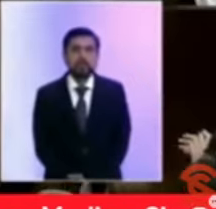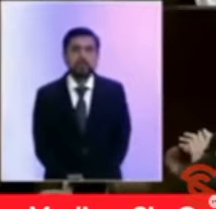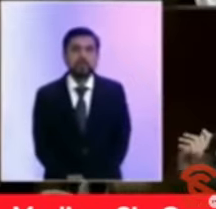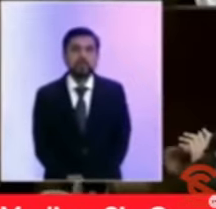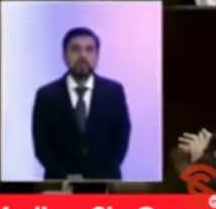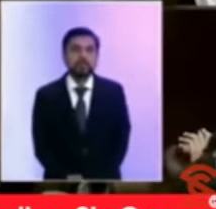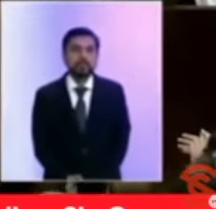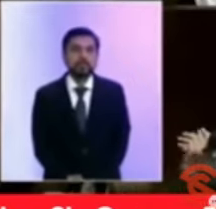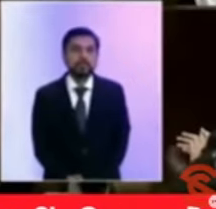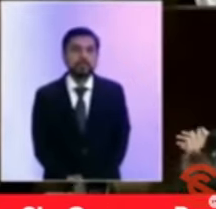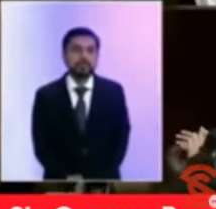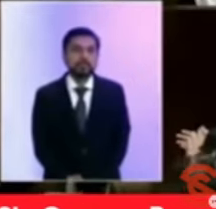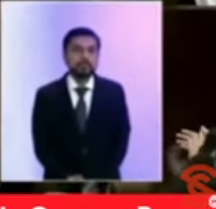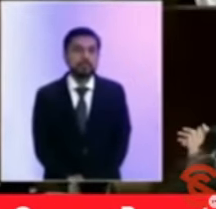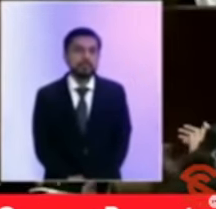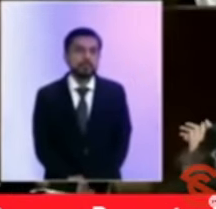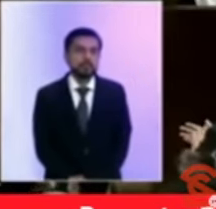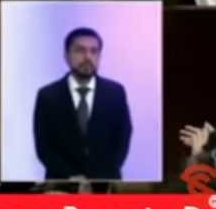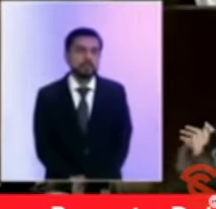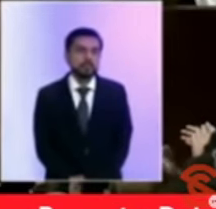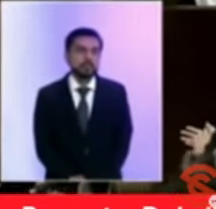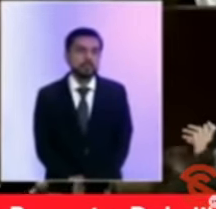México ah